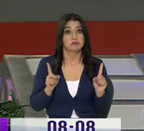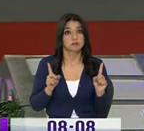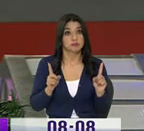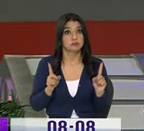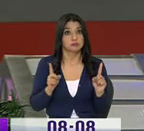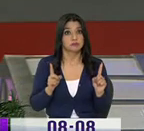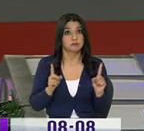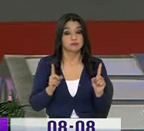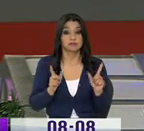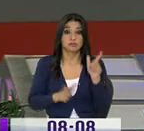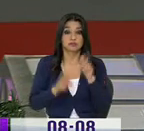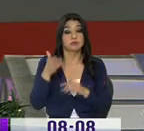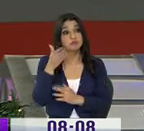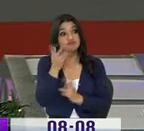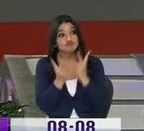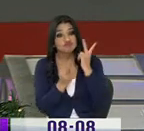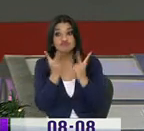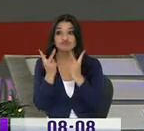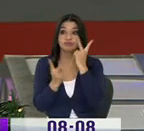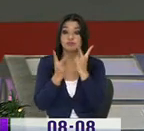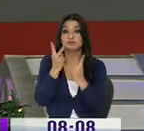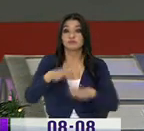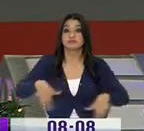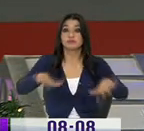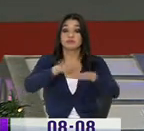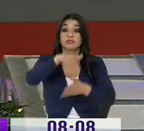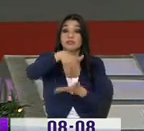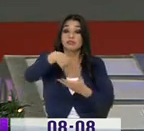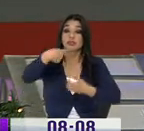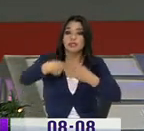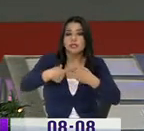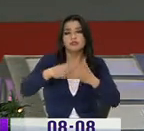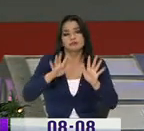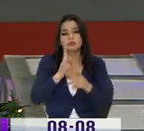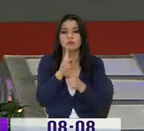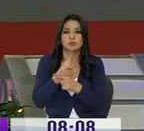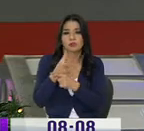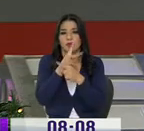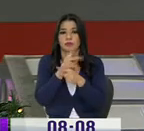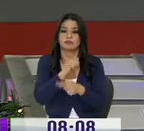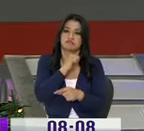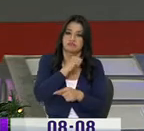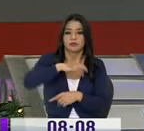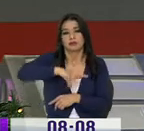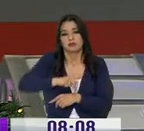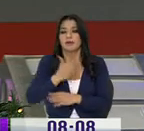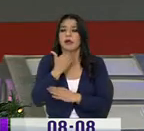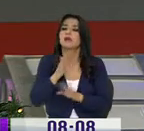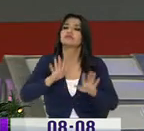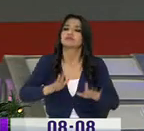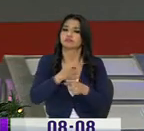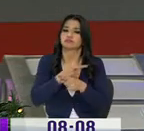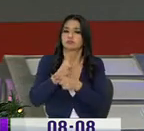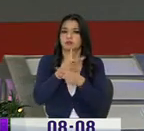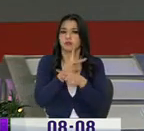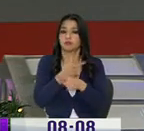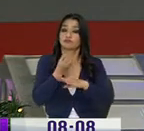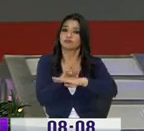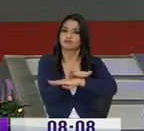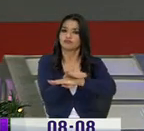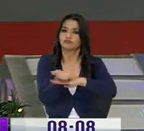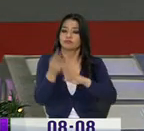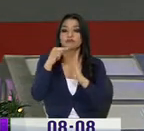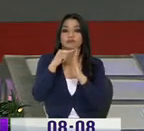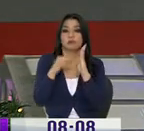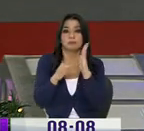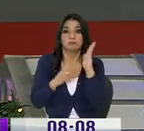que tomen los visitantes al casco colonial, evitarán pues los asaltos. Así que por favor, les vamos a recordar algunas